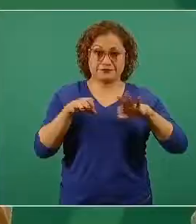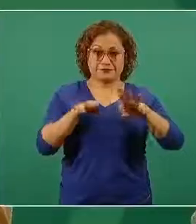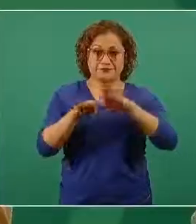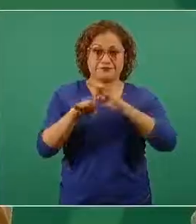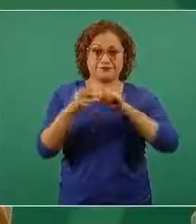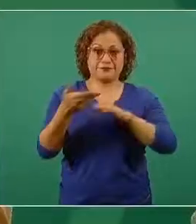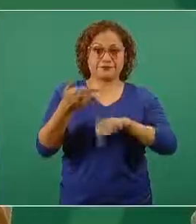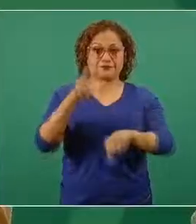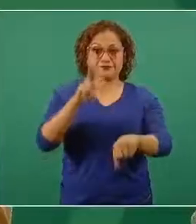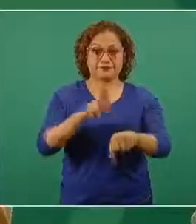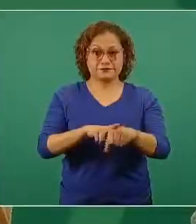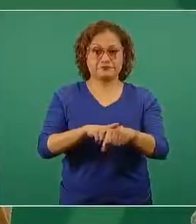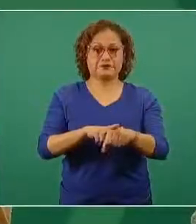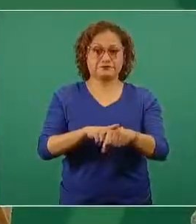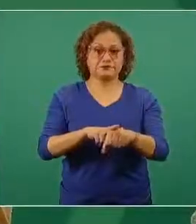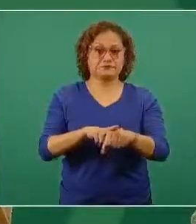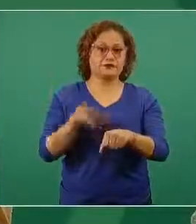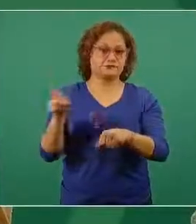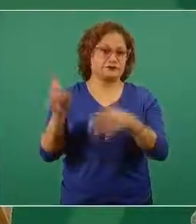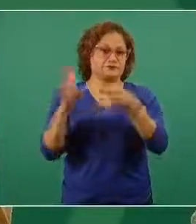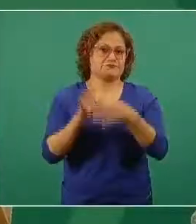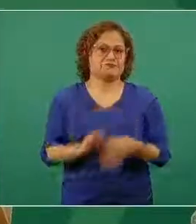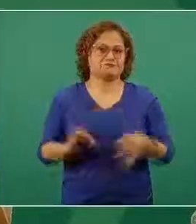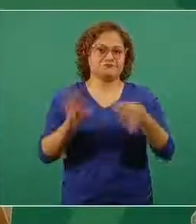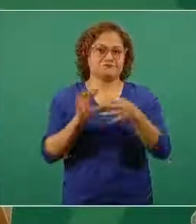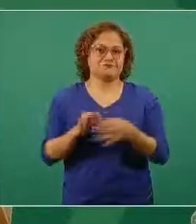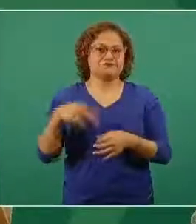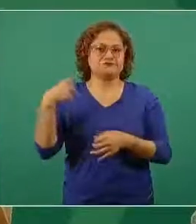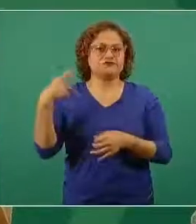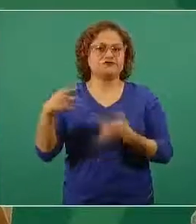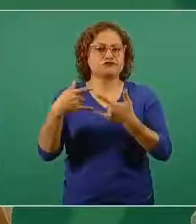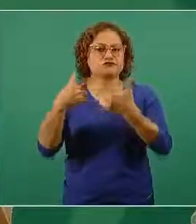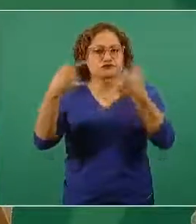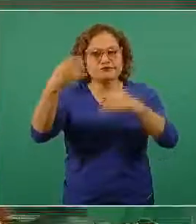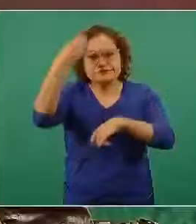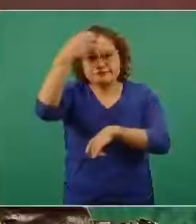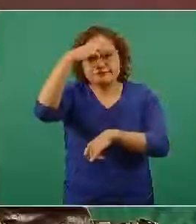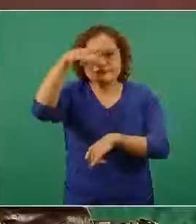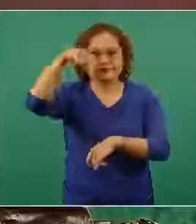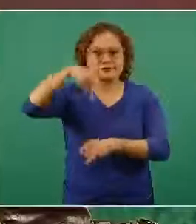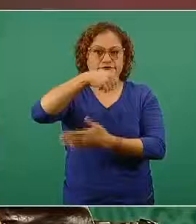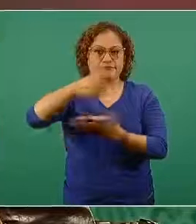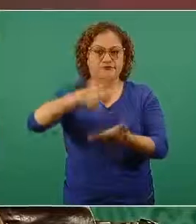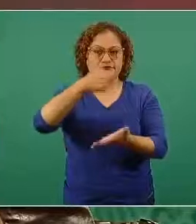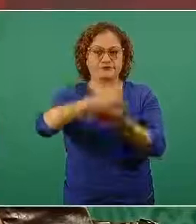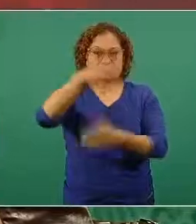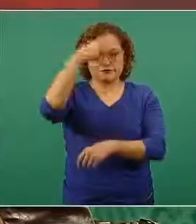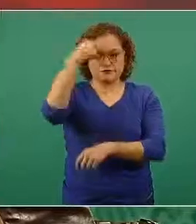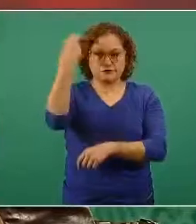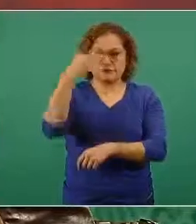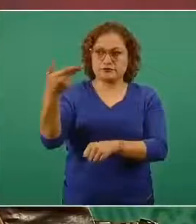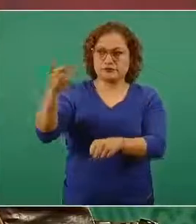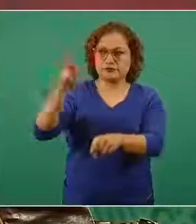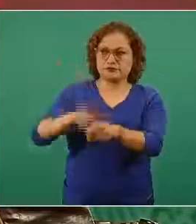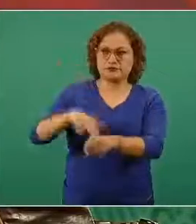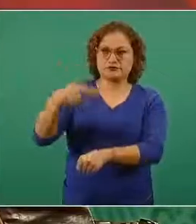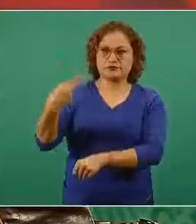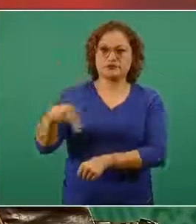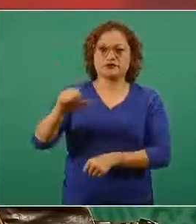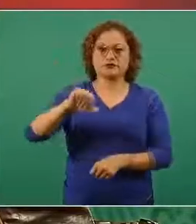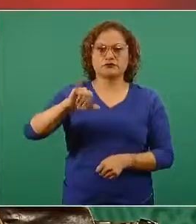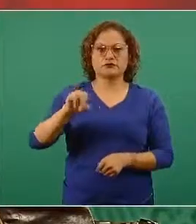nos narran la parte de su experiencia aquí en la Ciudad de México, en el Hospital Ajusco Medio, es